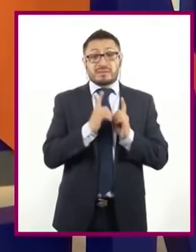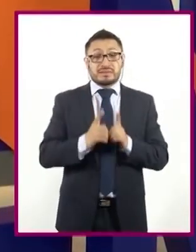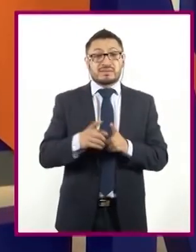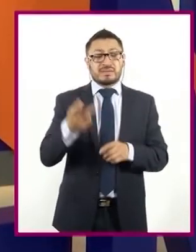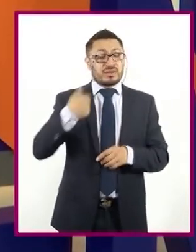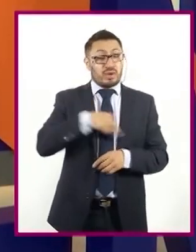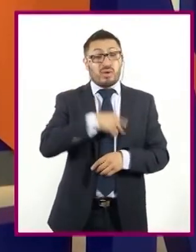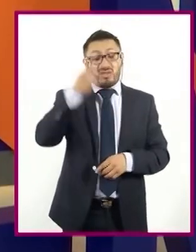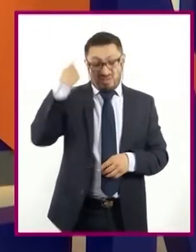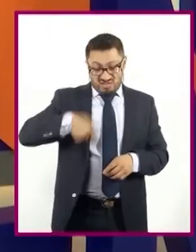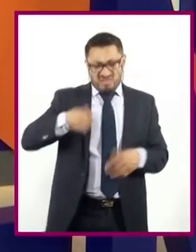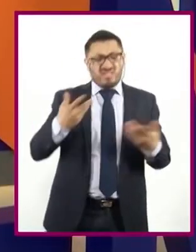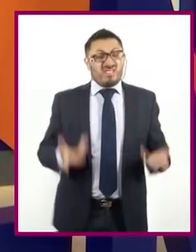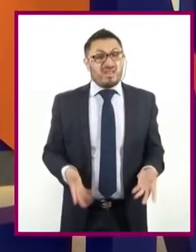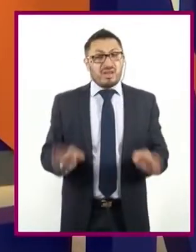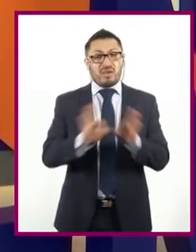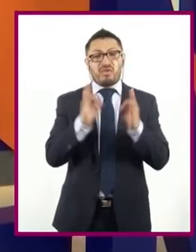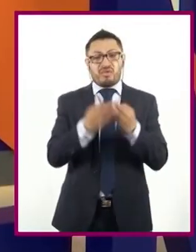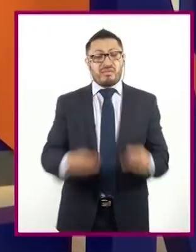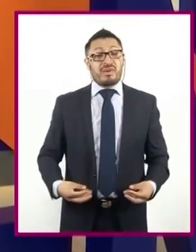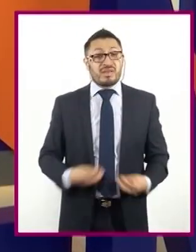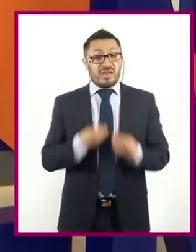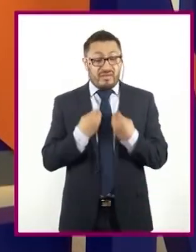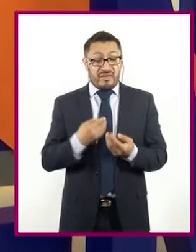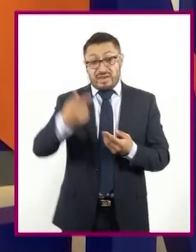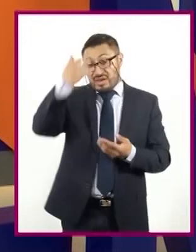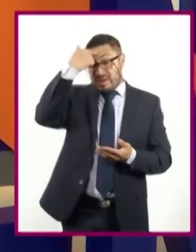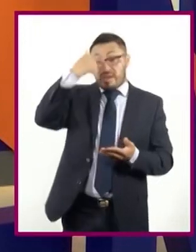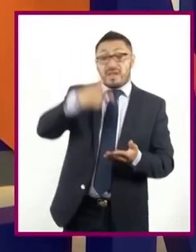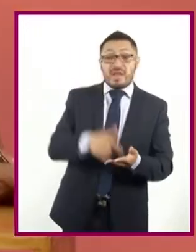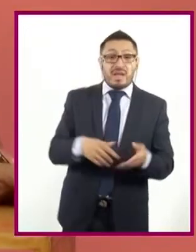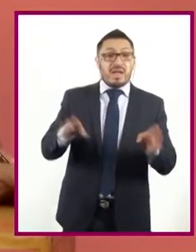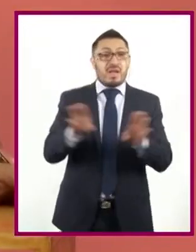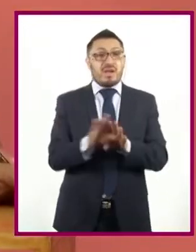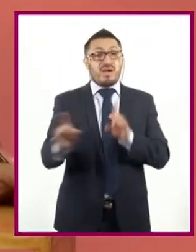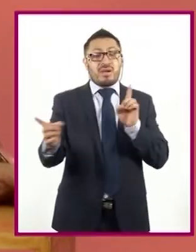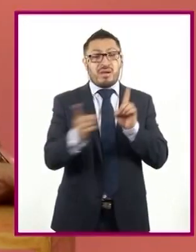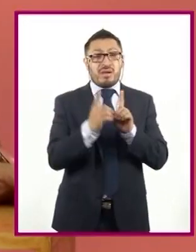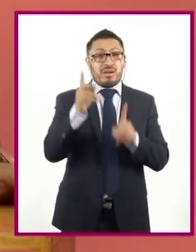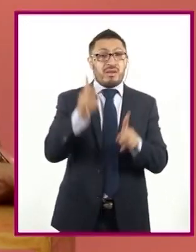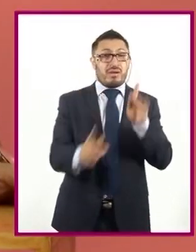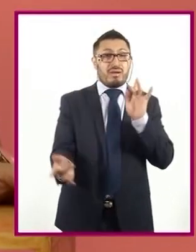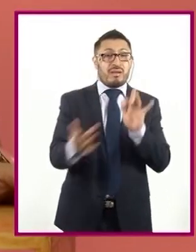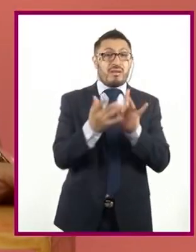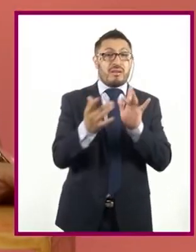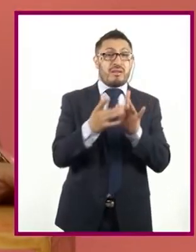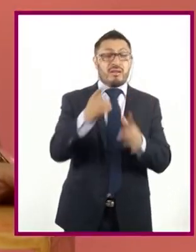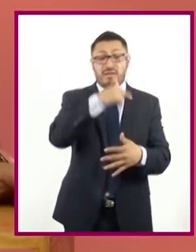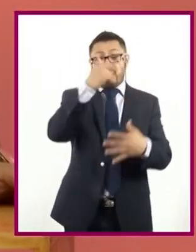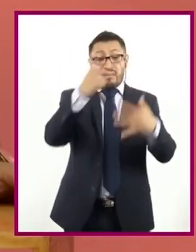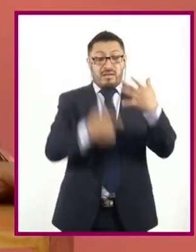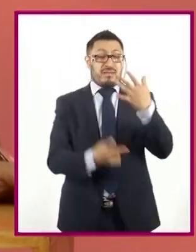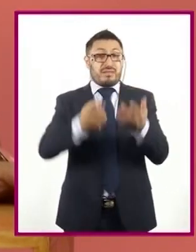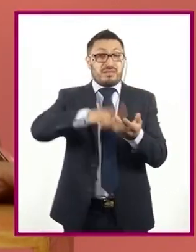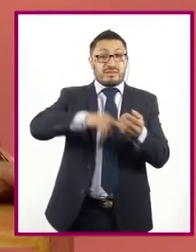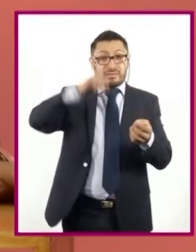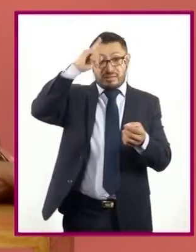Quiénes somos, la forma en que vivimos, nuestras creencias, cómo interactuamos, todo esto es nuestra